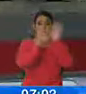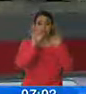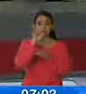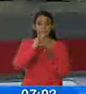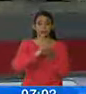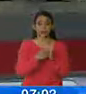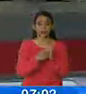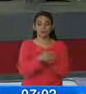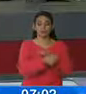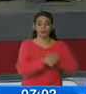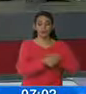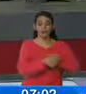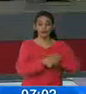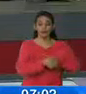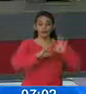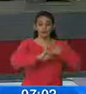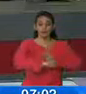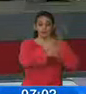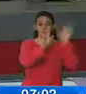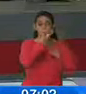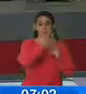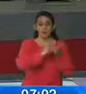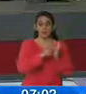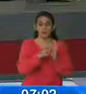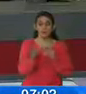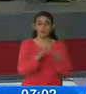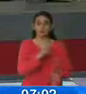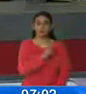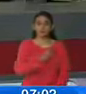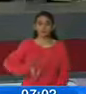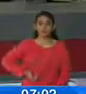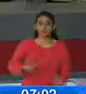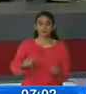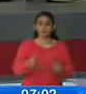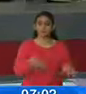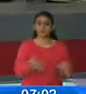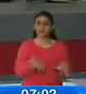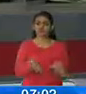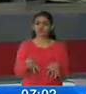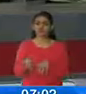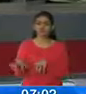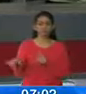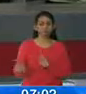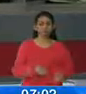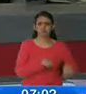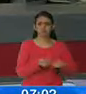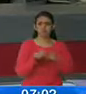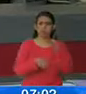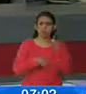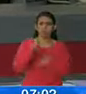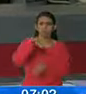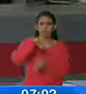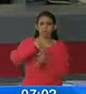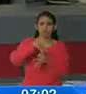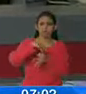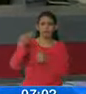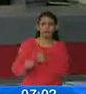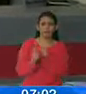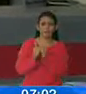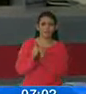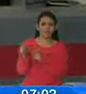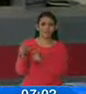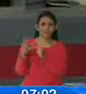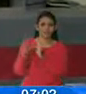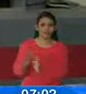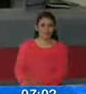minuto, allá en Galápagos son las 6 y un minuto. Los vicepresidentes también vivieron la jornada electoral con intensidad. Algunos sufragaron acompañados de sus